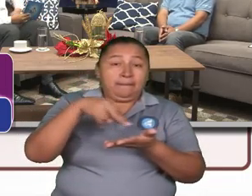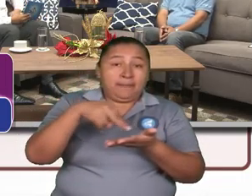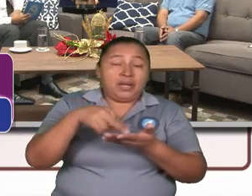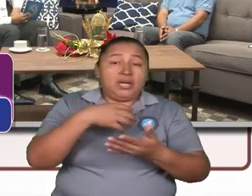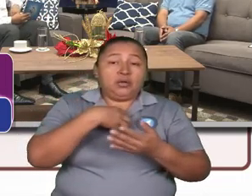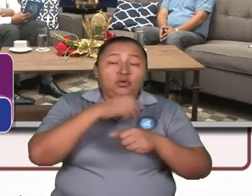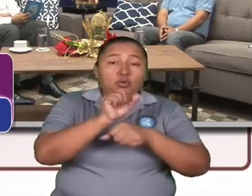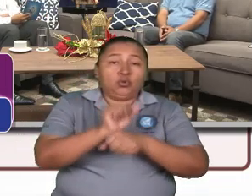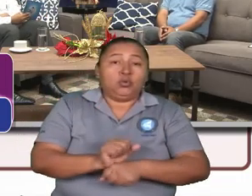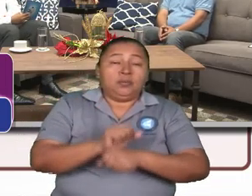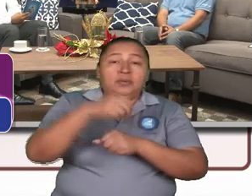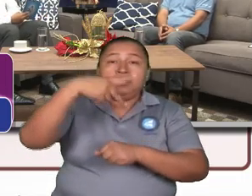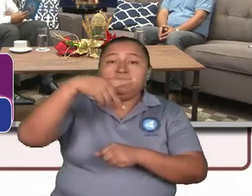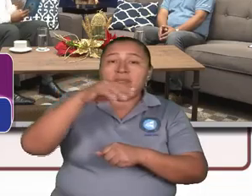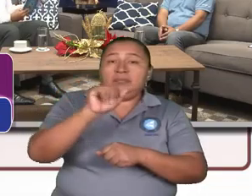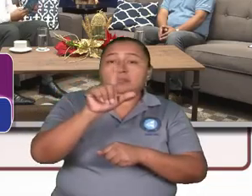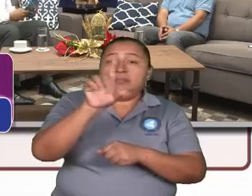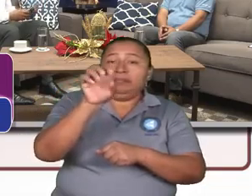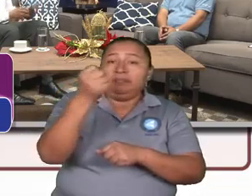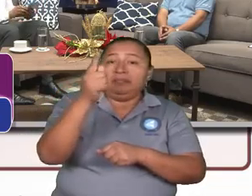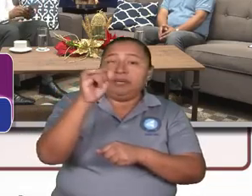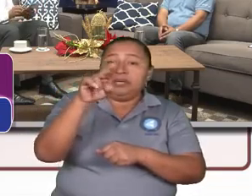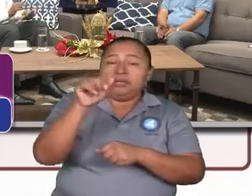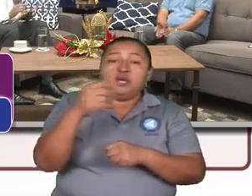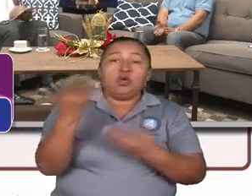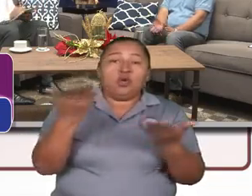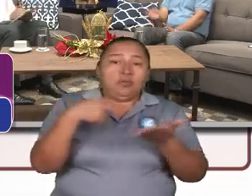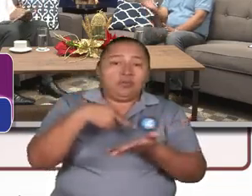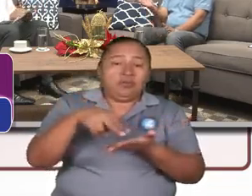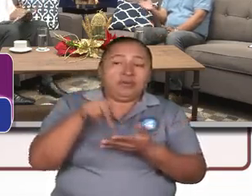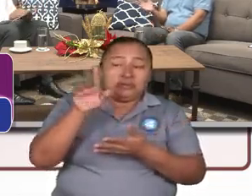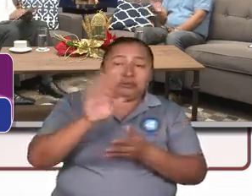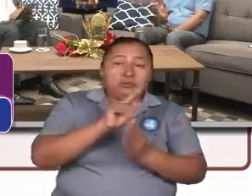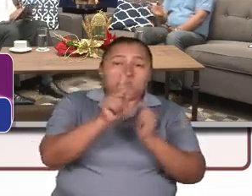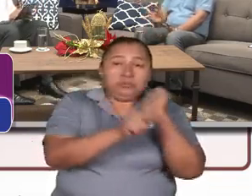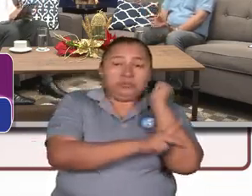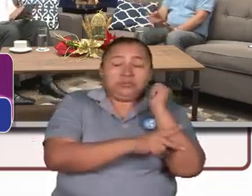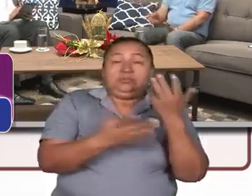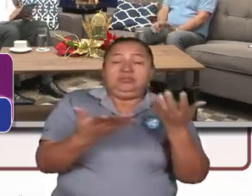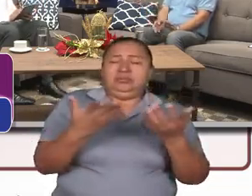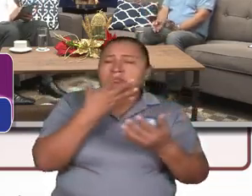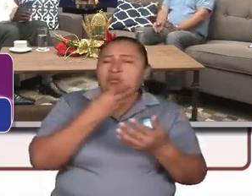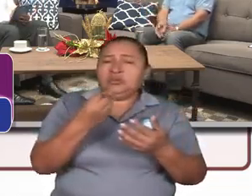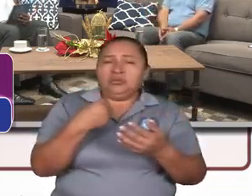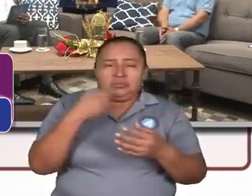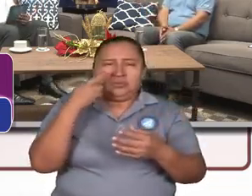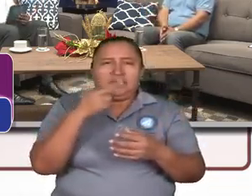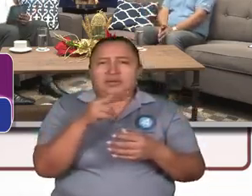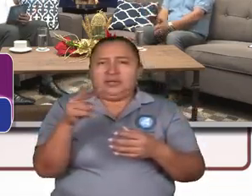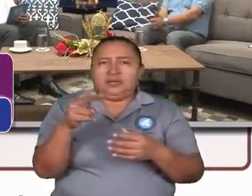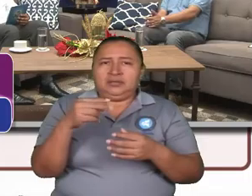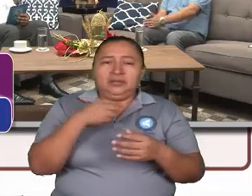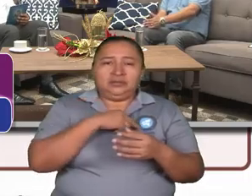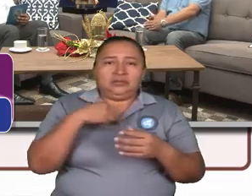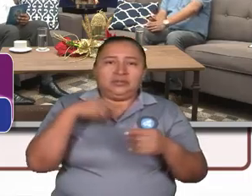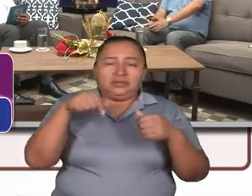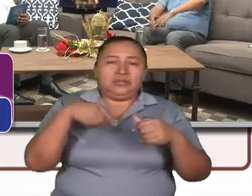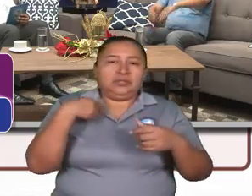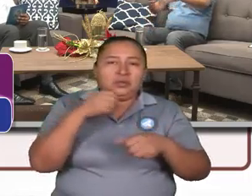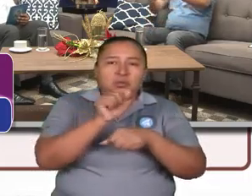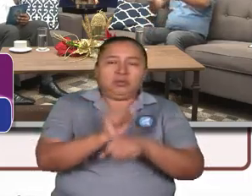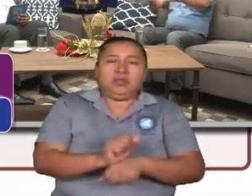un dúo que puso a bailar a todos los asistentes, es música cumbia el dúo, y puso a bailar a todos los